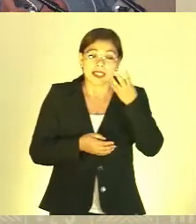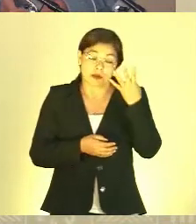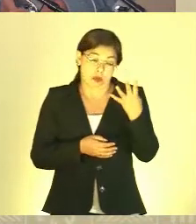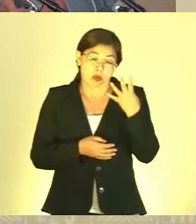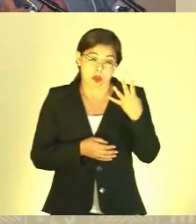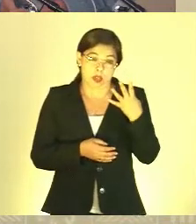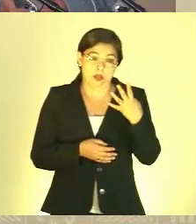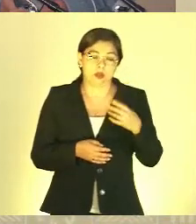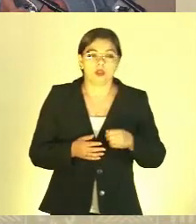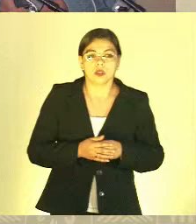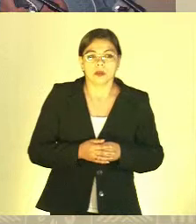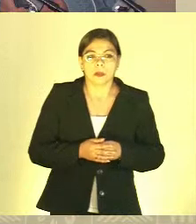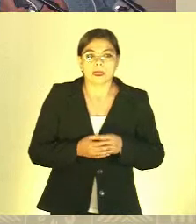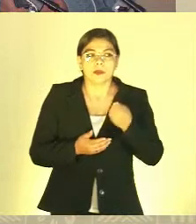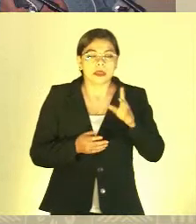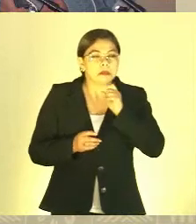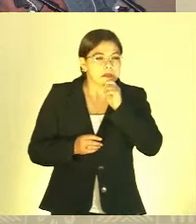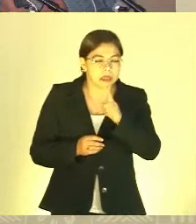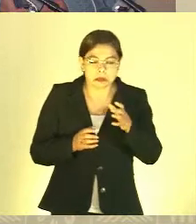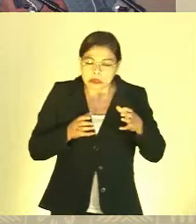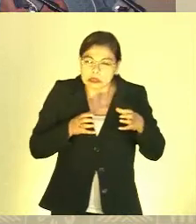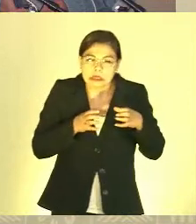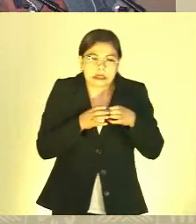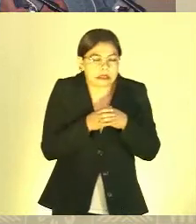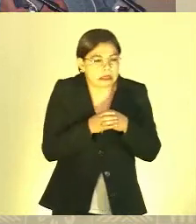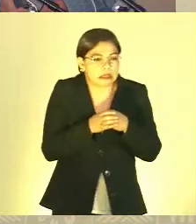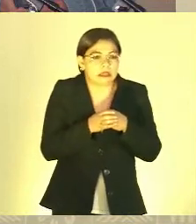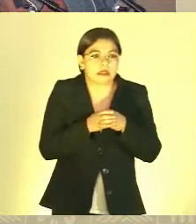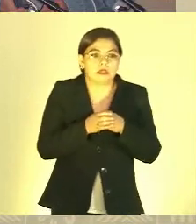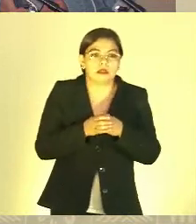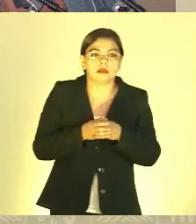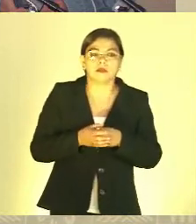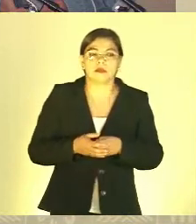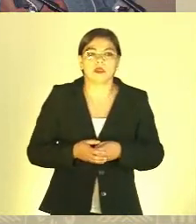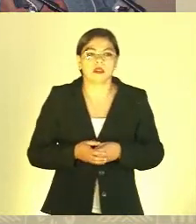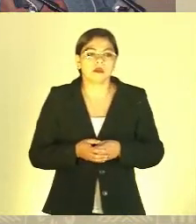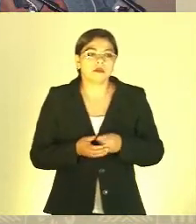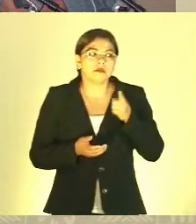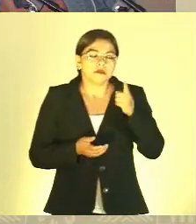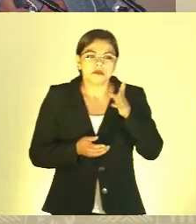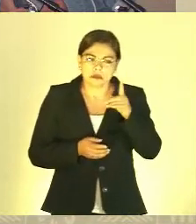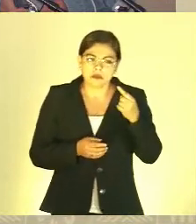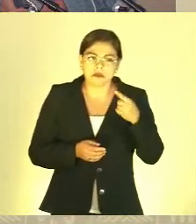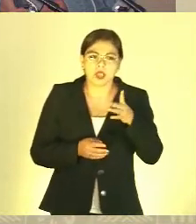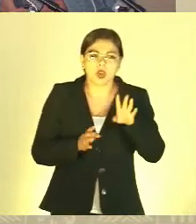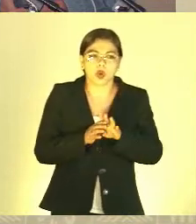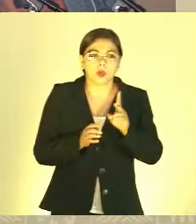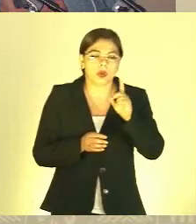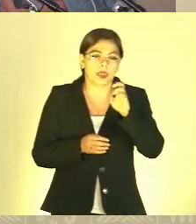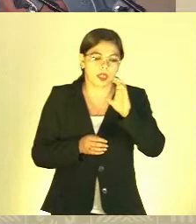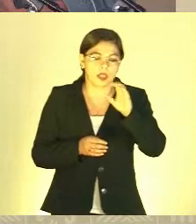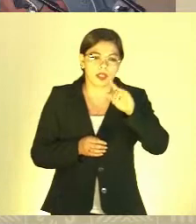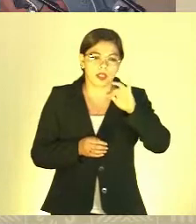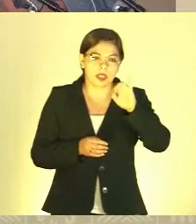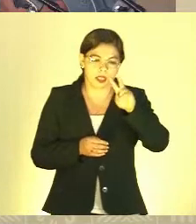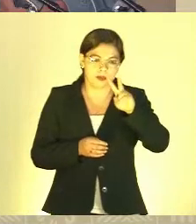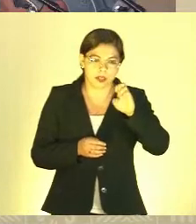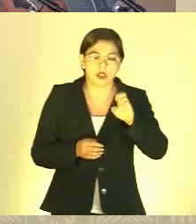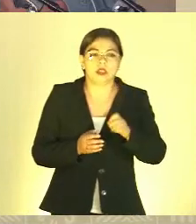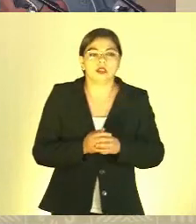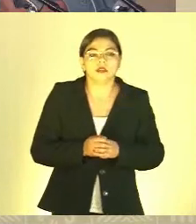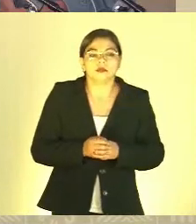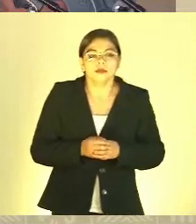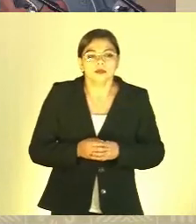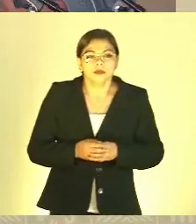cuatro eventos tan cercanos, tan cerrados, que determinan el declive actual